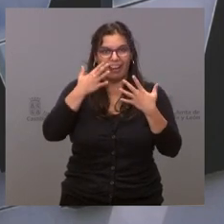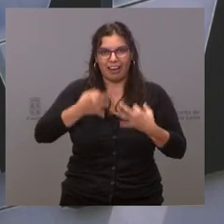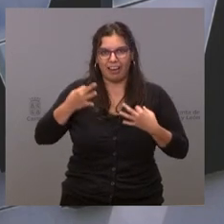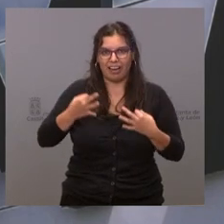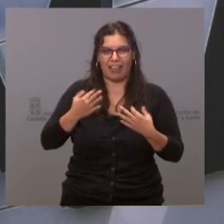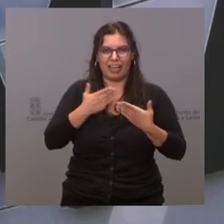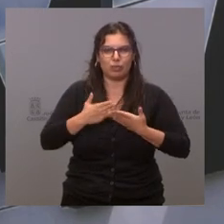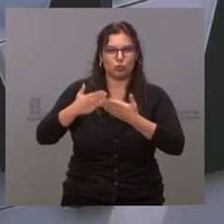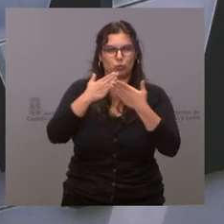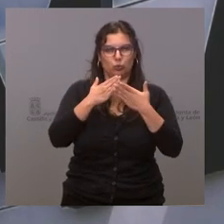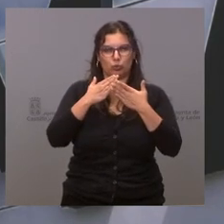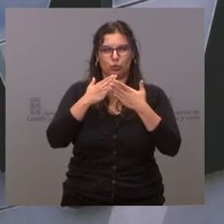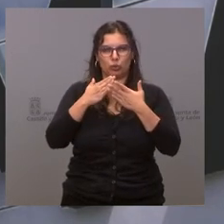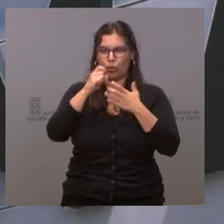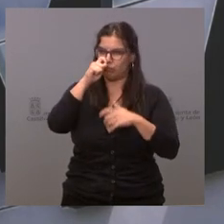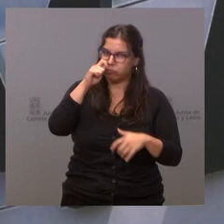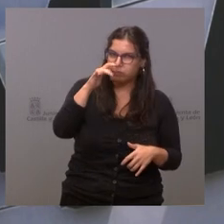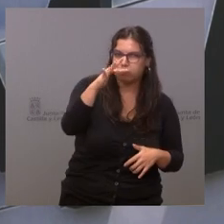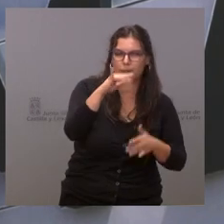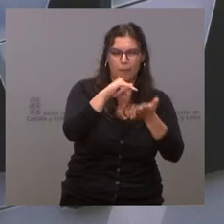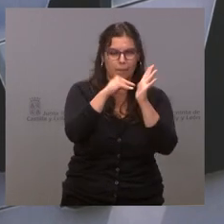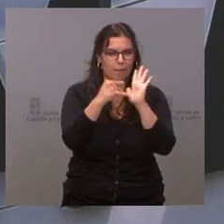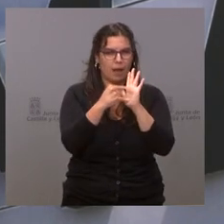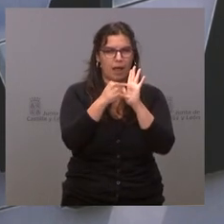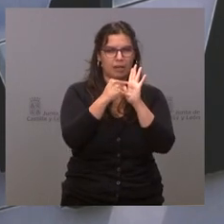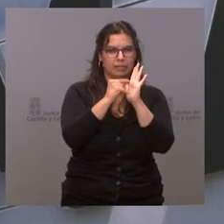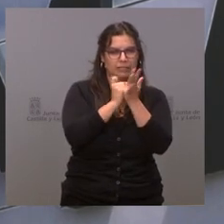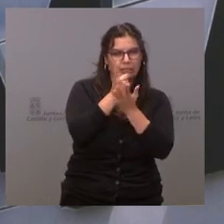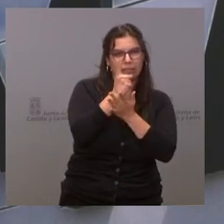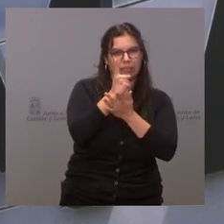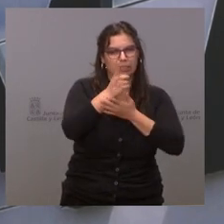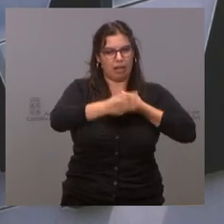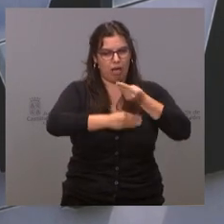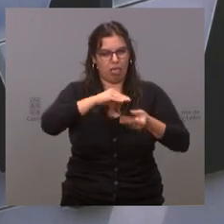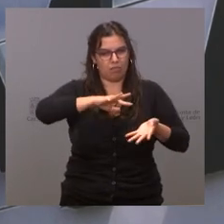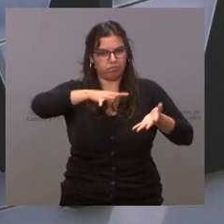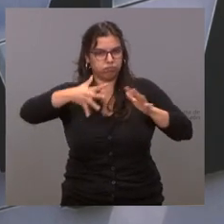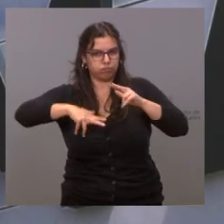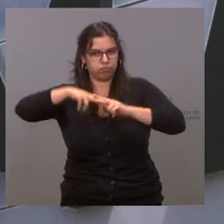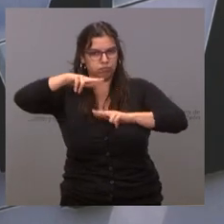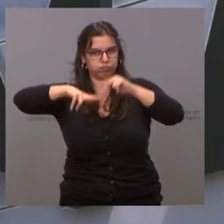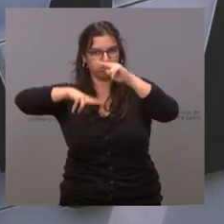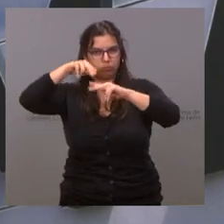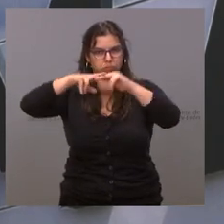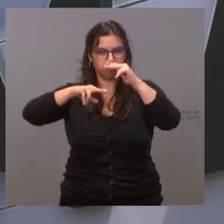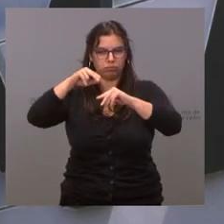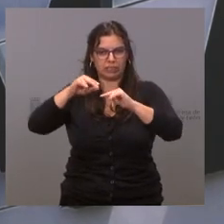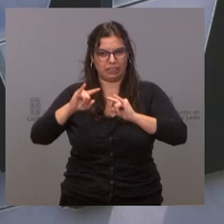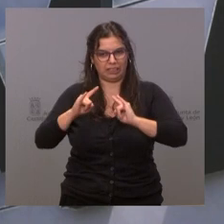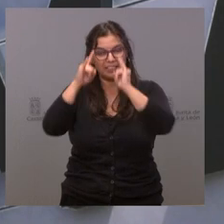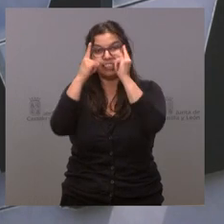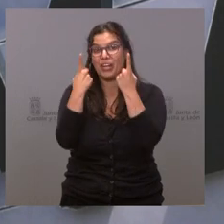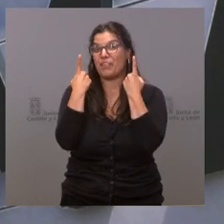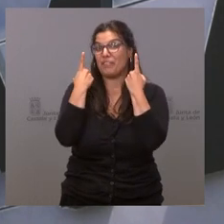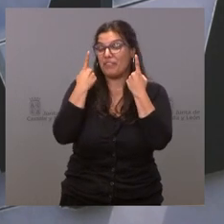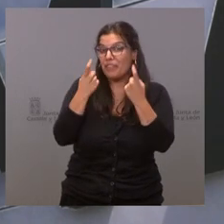estudio de planificación de ejecución y todavía queda la